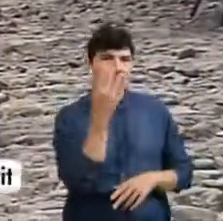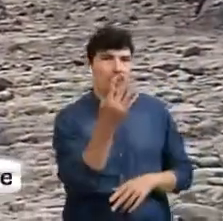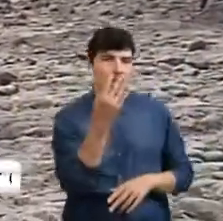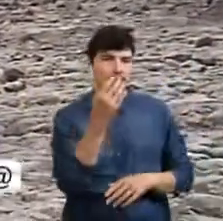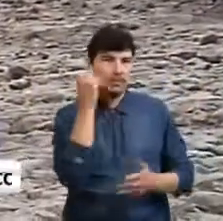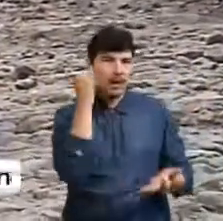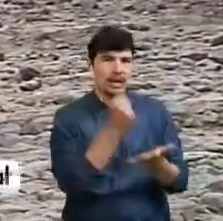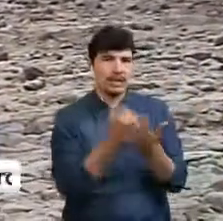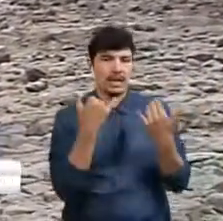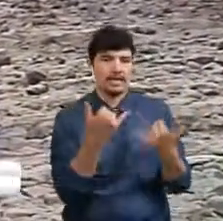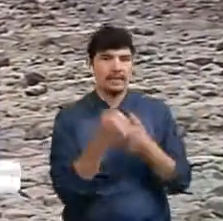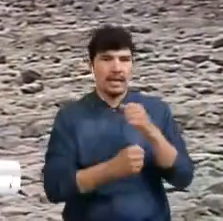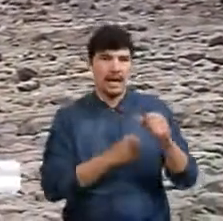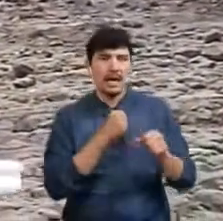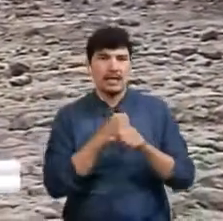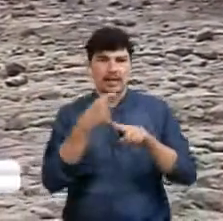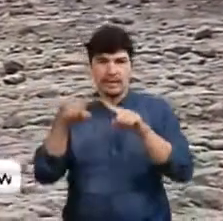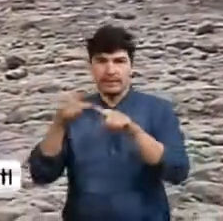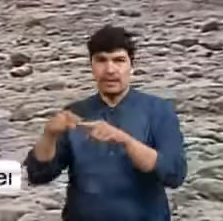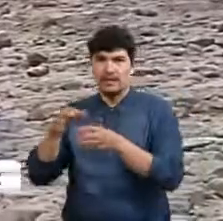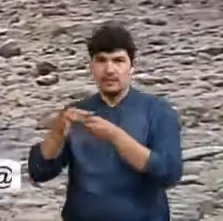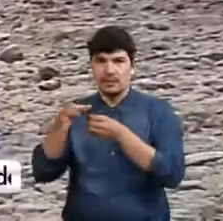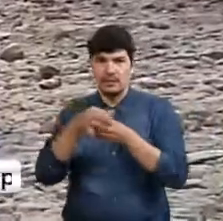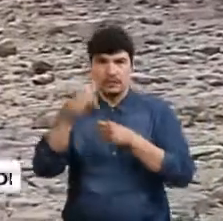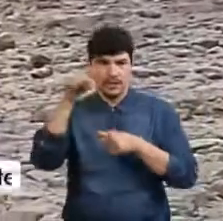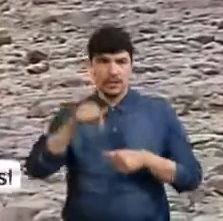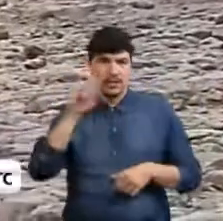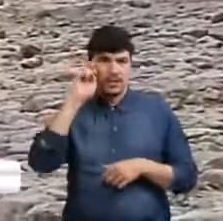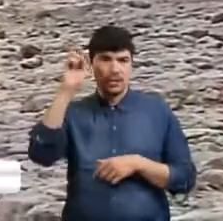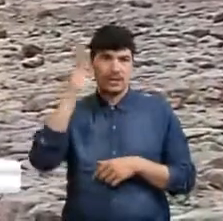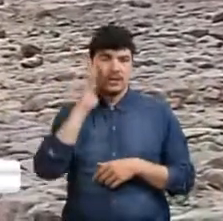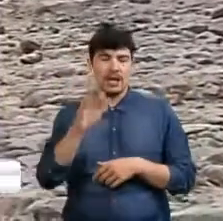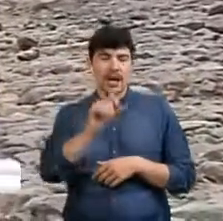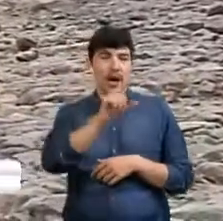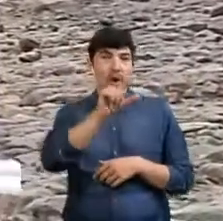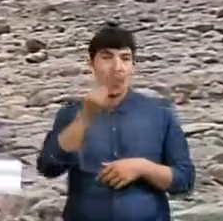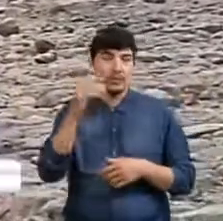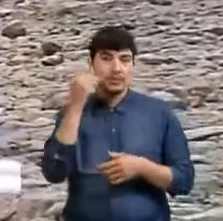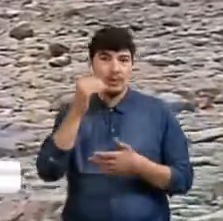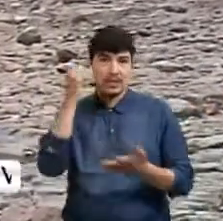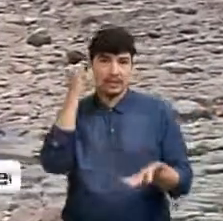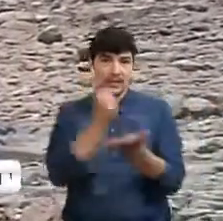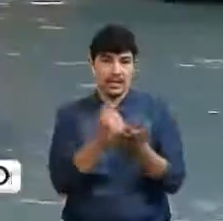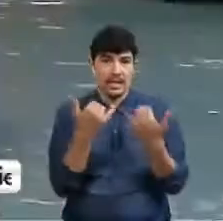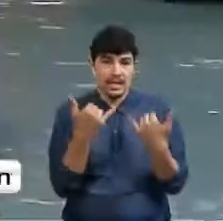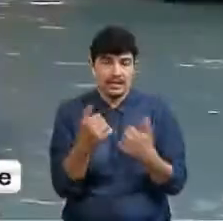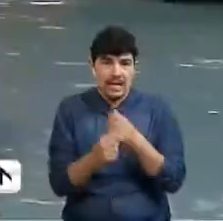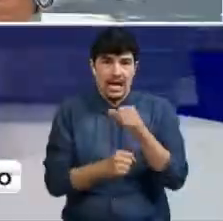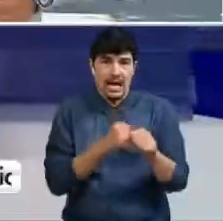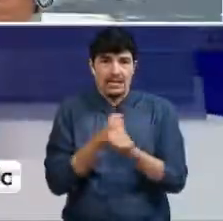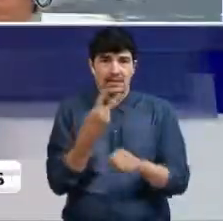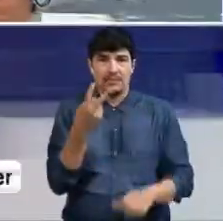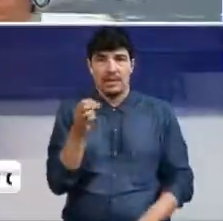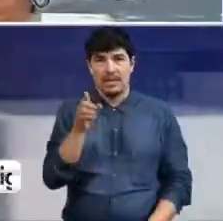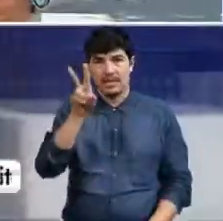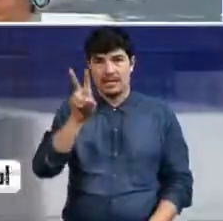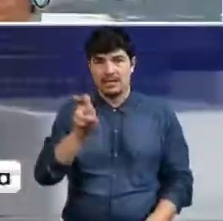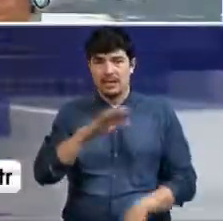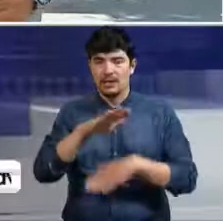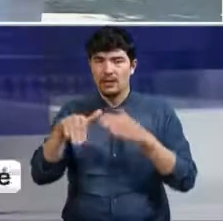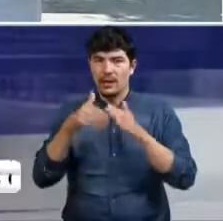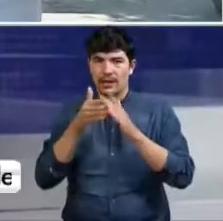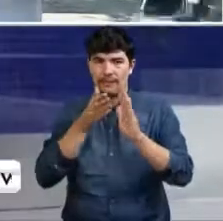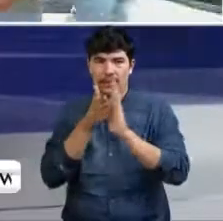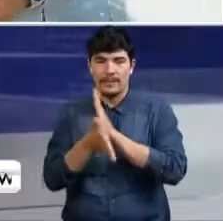corrido de este año, y en diferentes municipios de Norte de Santander son 11 los homicidios contra las mujeres que se han registrado. Compañeros, me despido